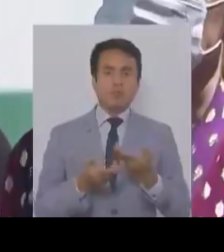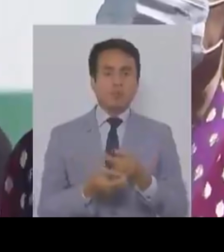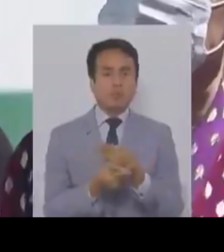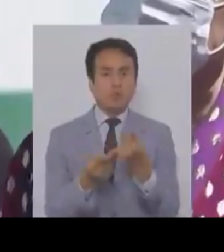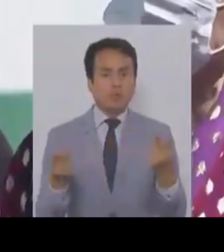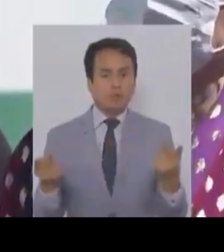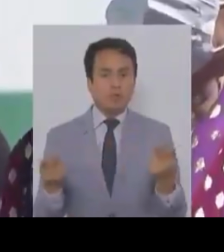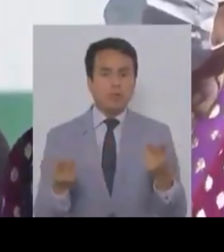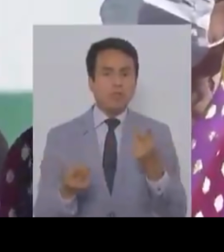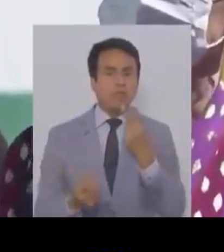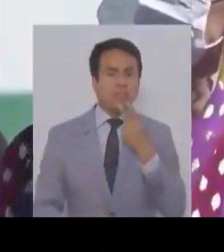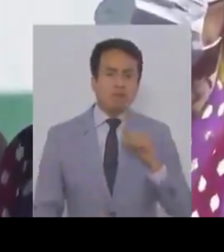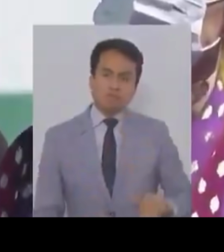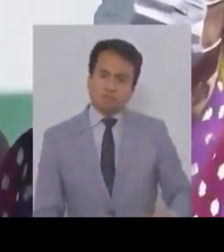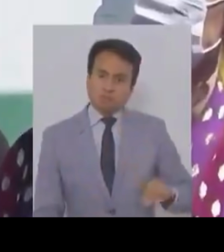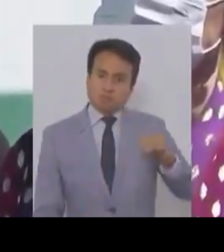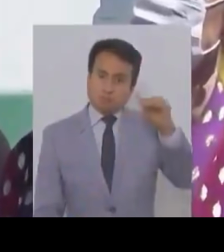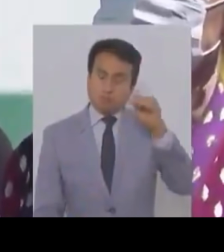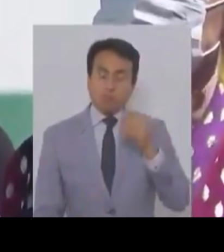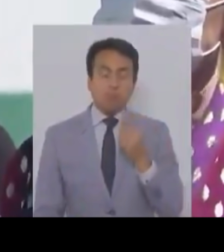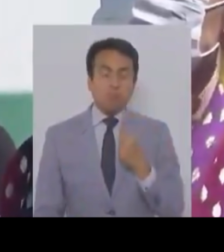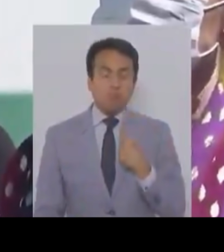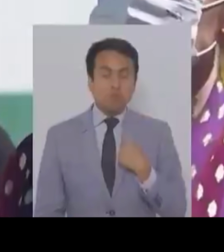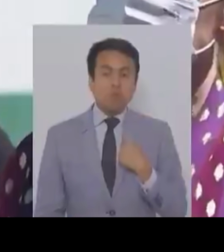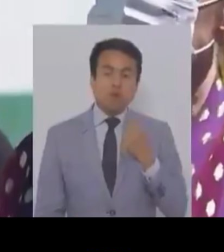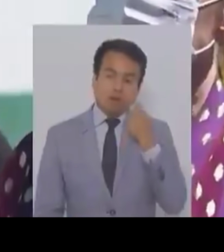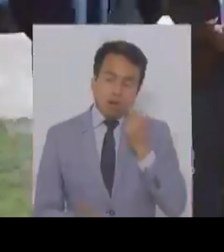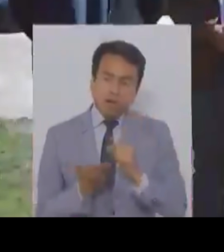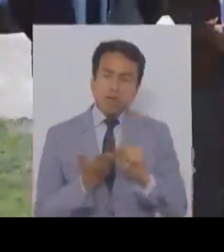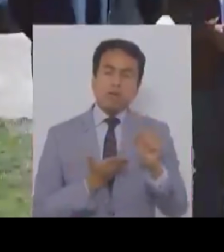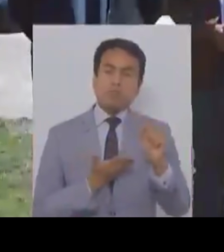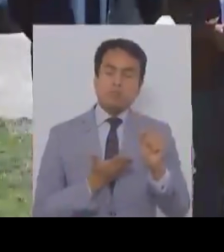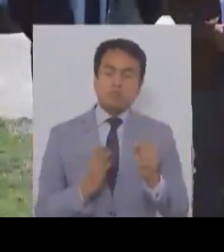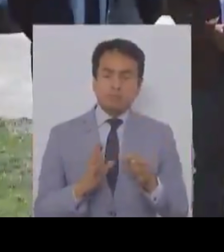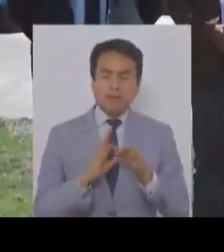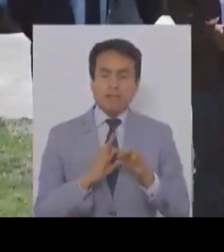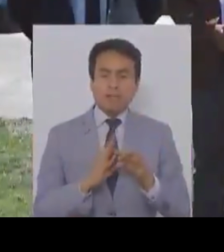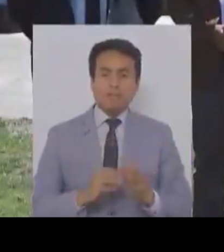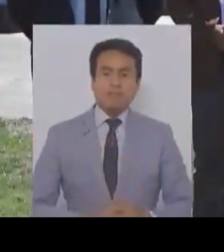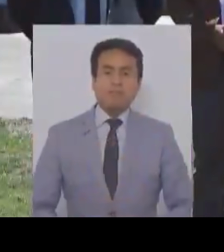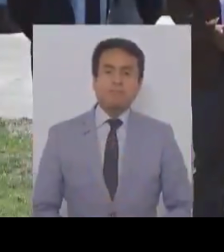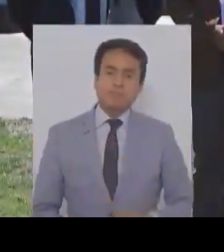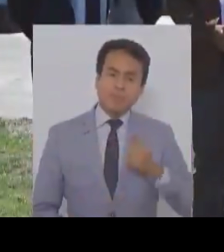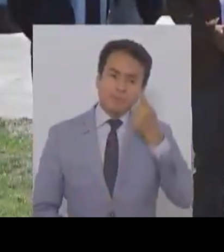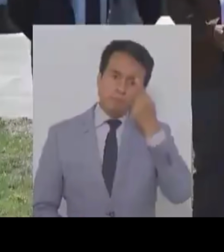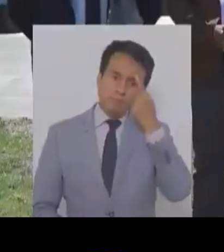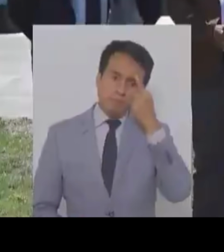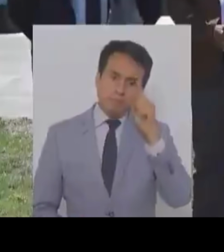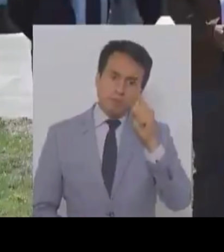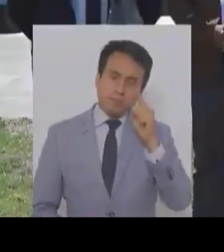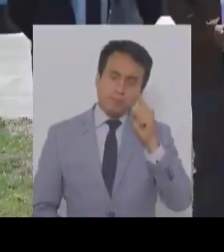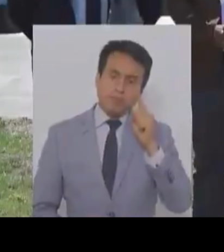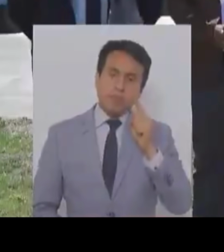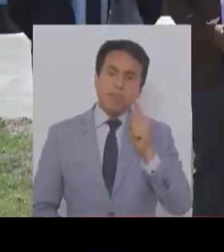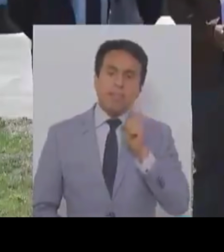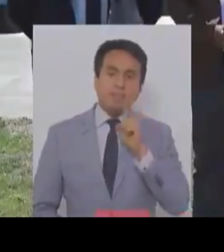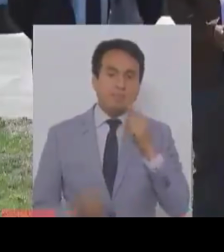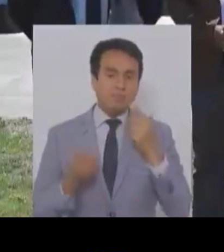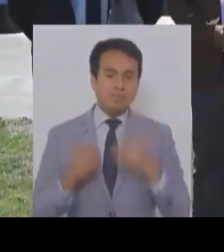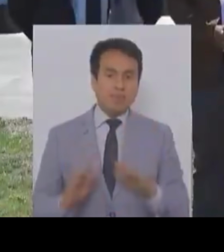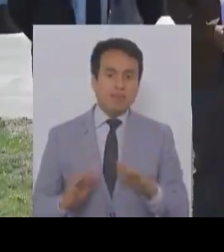público a lo largo de toda una vida y eso es algo que yo reconozco y agradezco pero todo caso ya tenemos